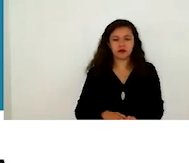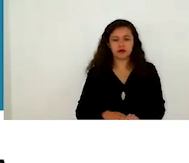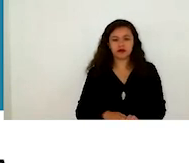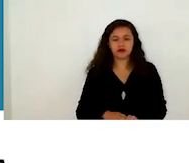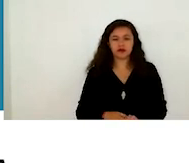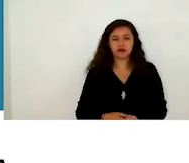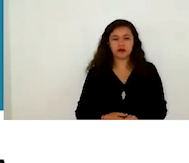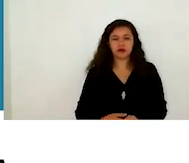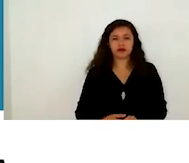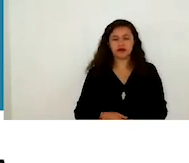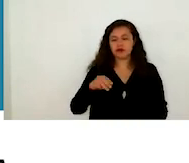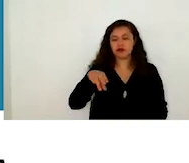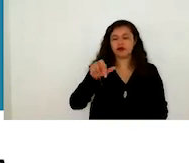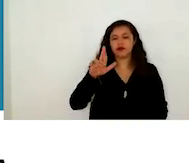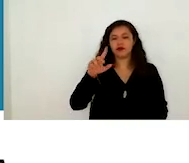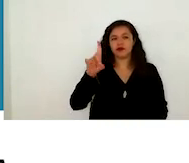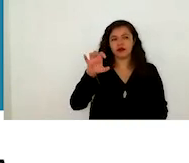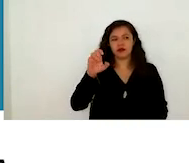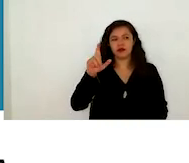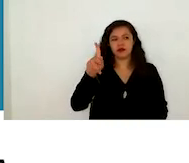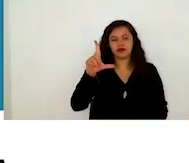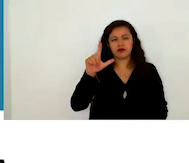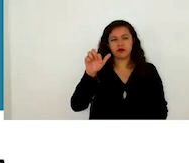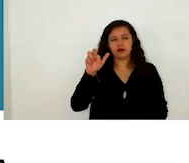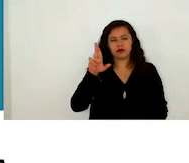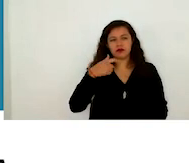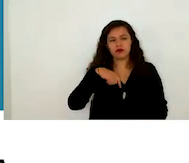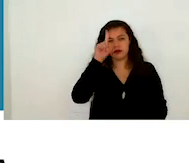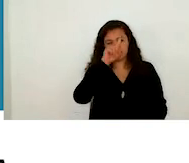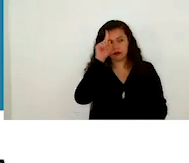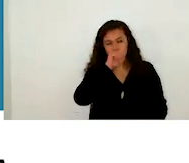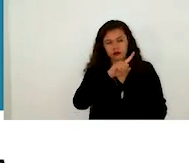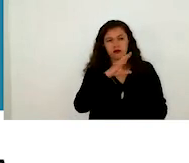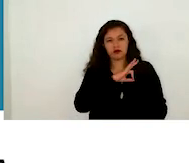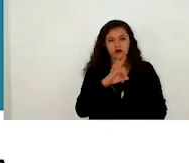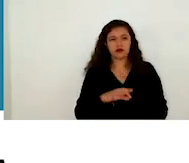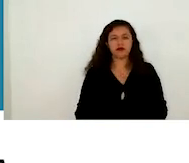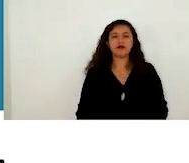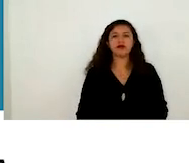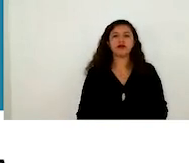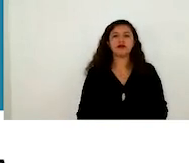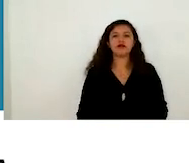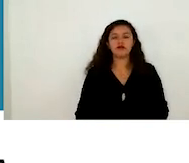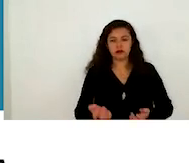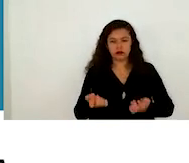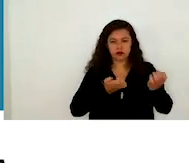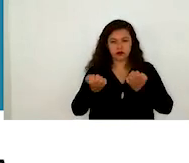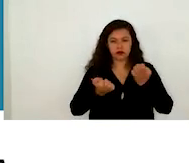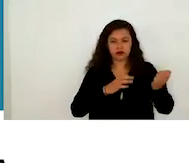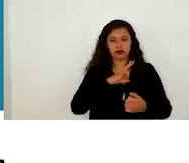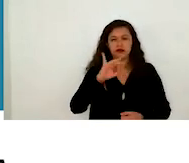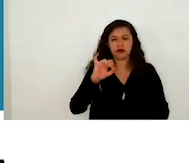aquí dice marcar el pilar si me permite una sugerencia tocar el efecto pigmalión y algún ejercicio 7 es posible gracias